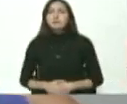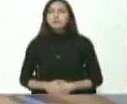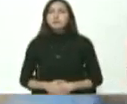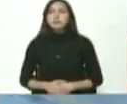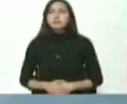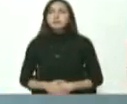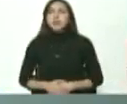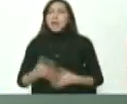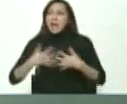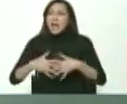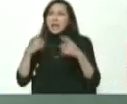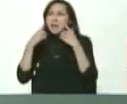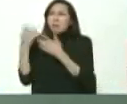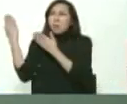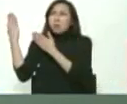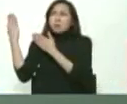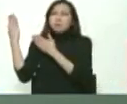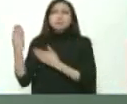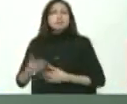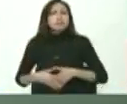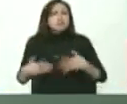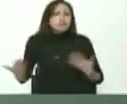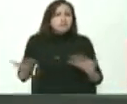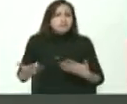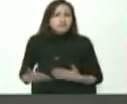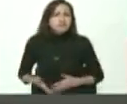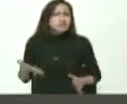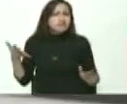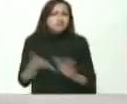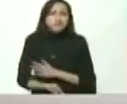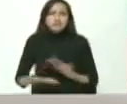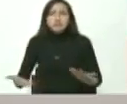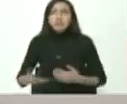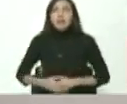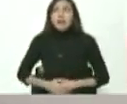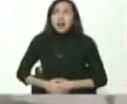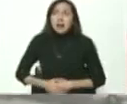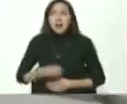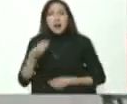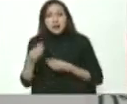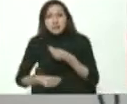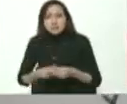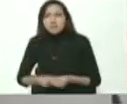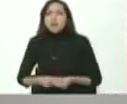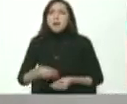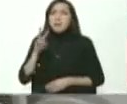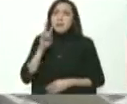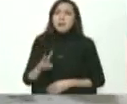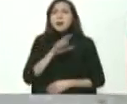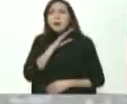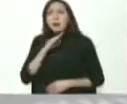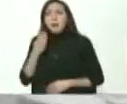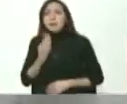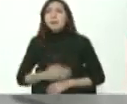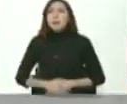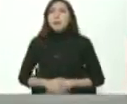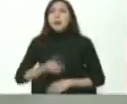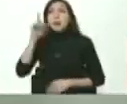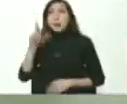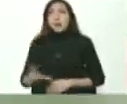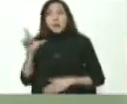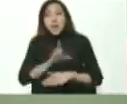equipos, presidente, que estamos observando aquí, es el equipo de densitometría. Yo quiero, presidente, también que el